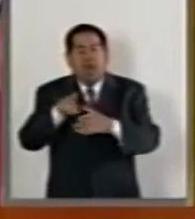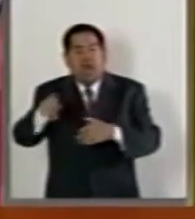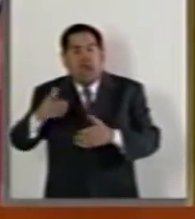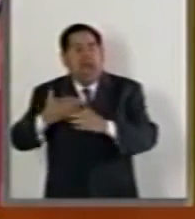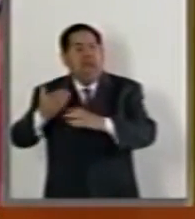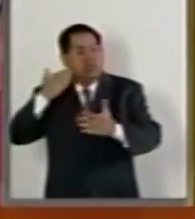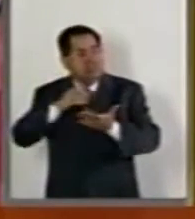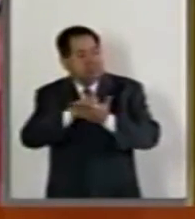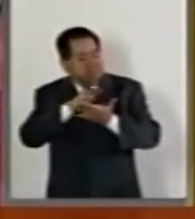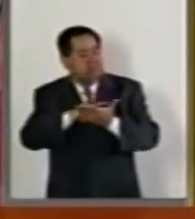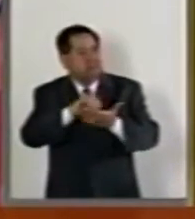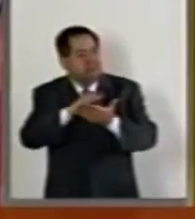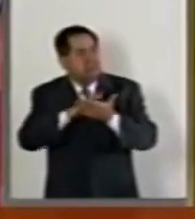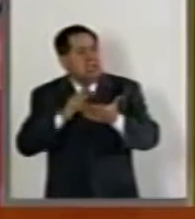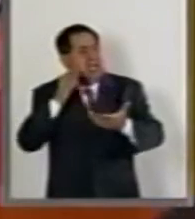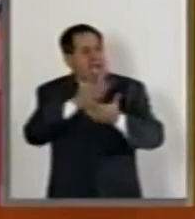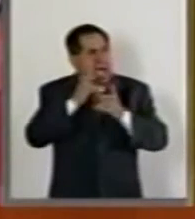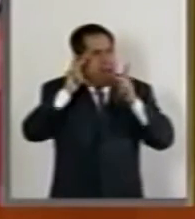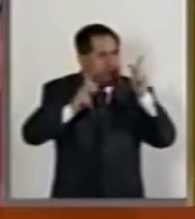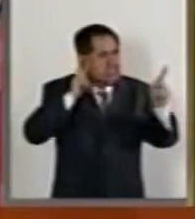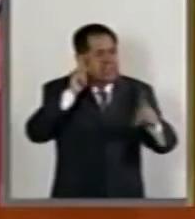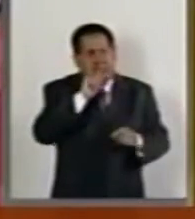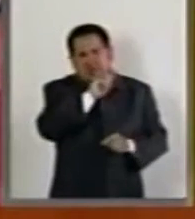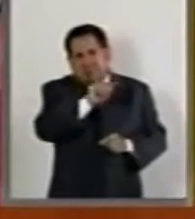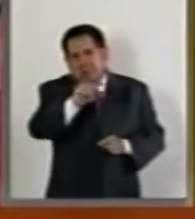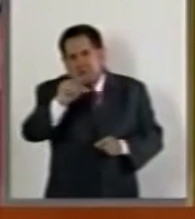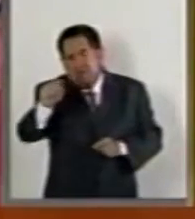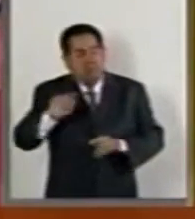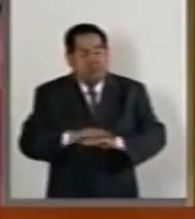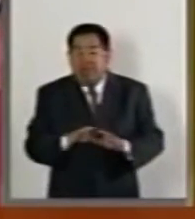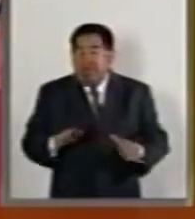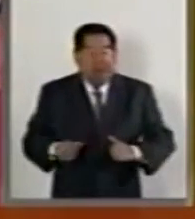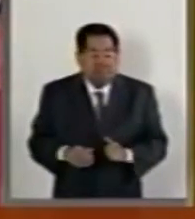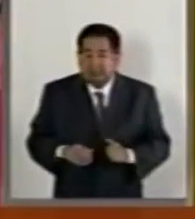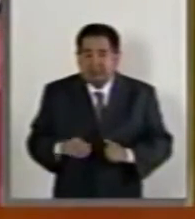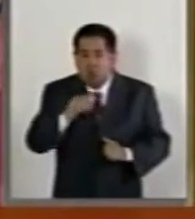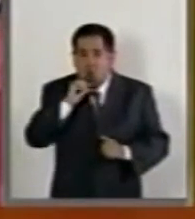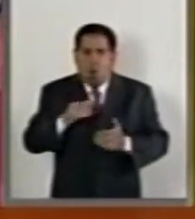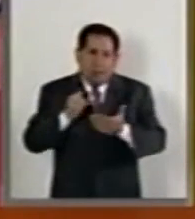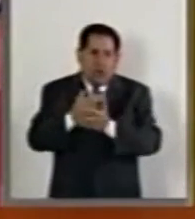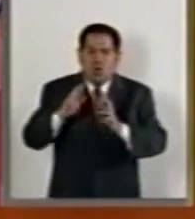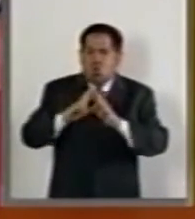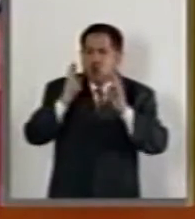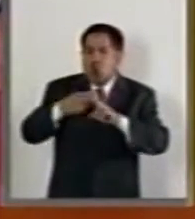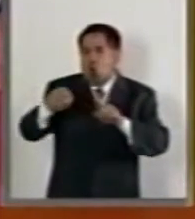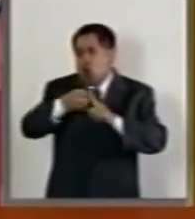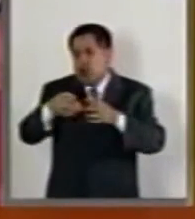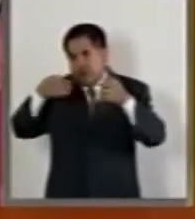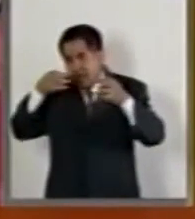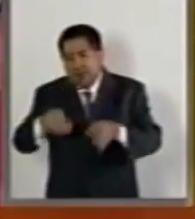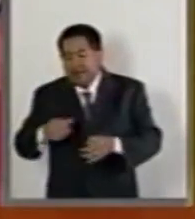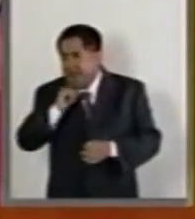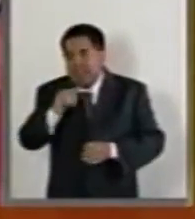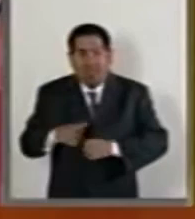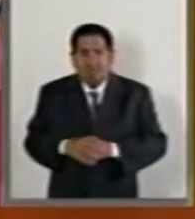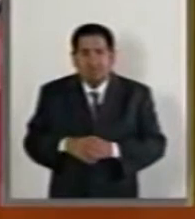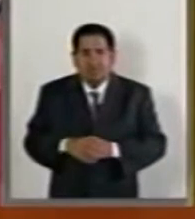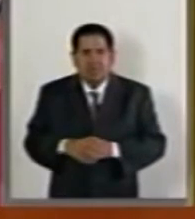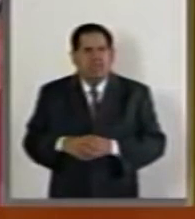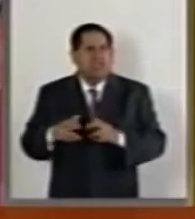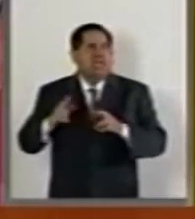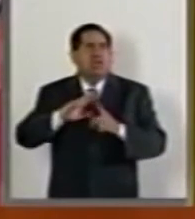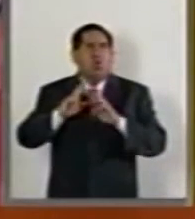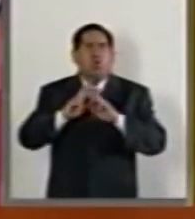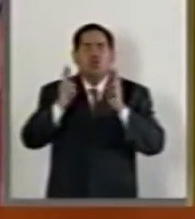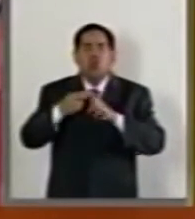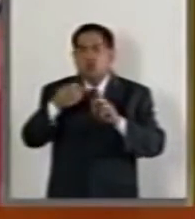ya tiene previstas para este año, así como los periodos de sesiones, tanto la sesión